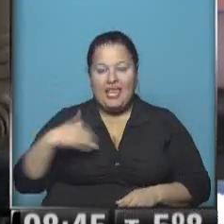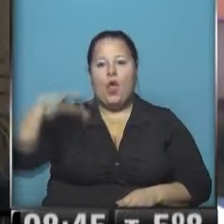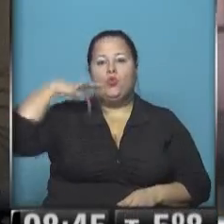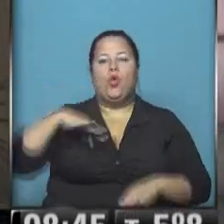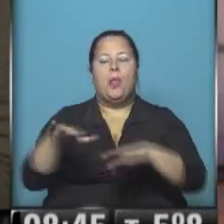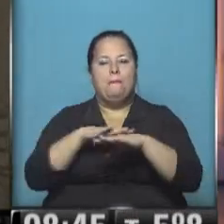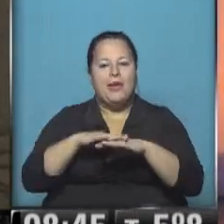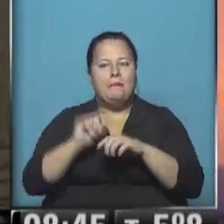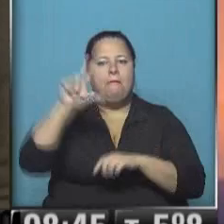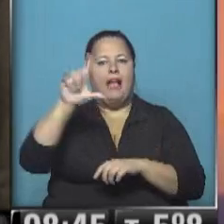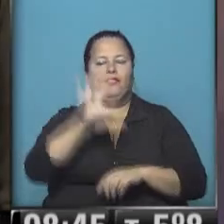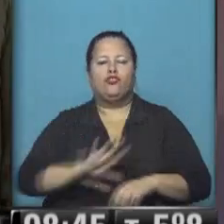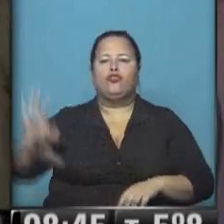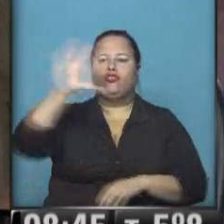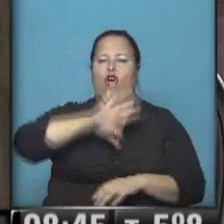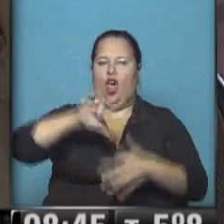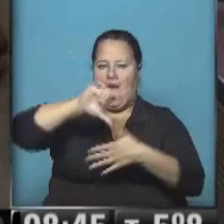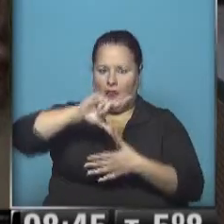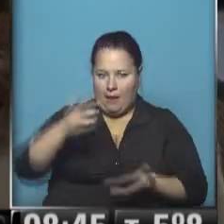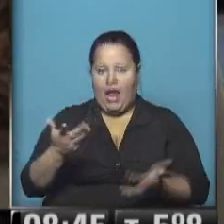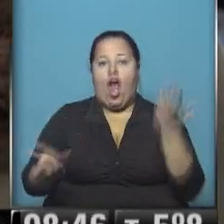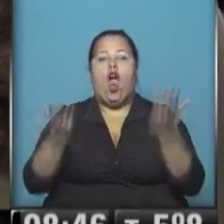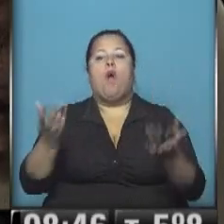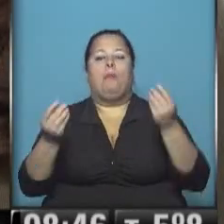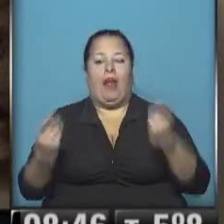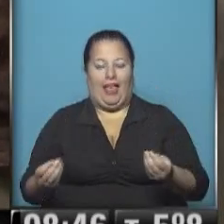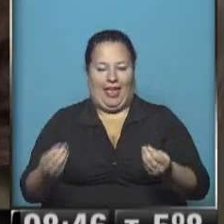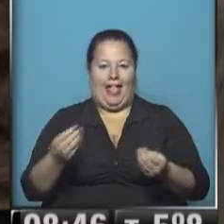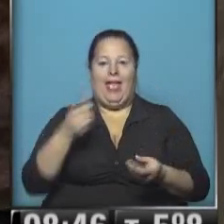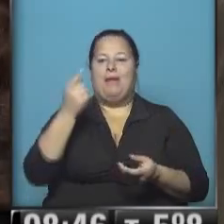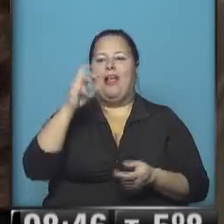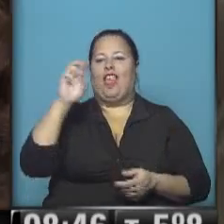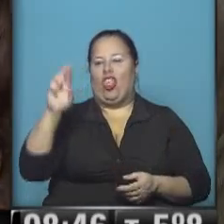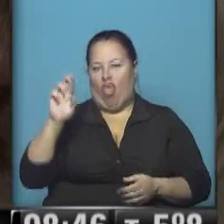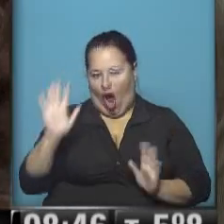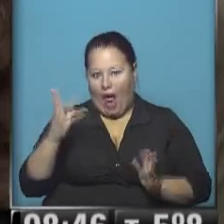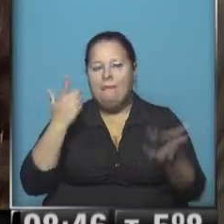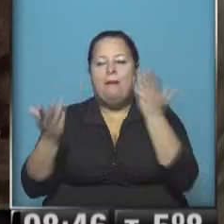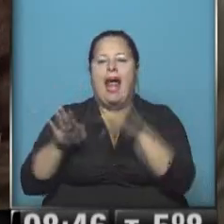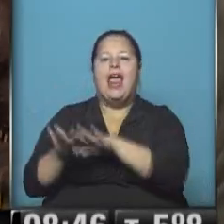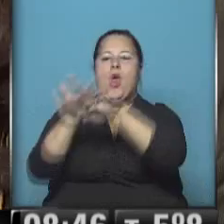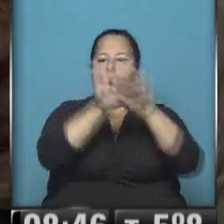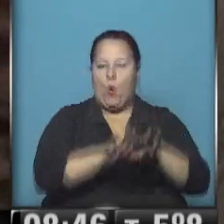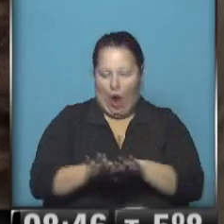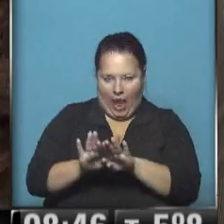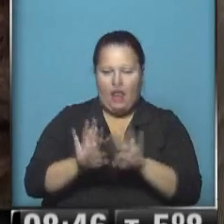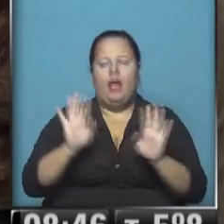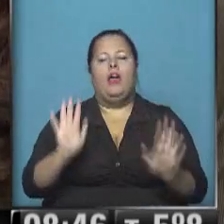salario mínimo más alto de toda la región. Claro, la comparación se hace en moneda internacional, en dólar, para equiparar todas las